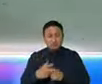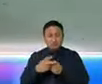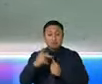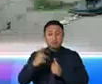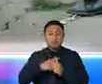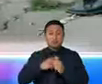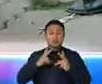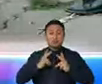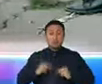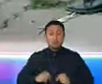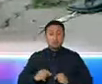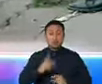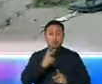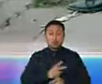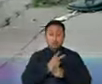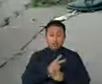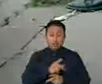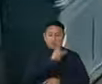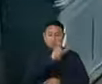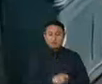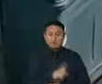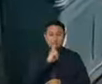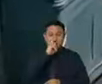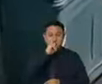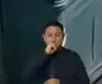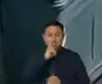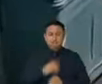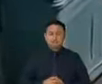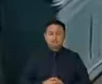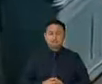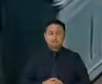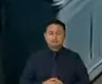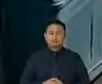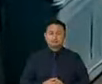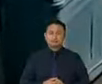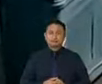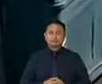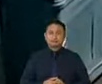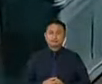salud preventiva para los obreros. Informó Javier Rosero.